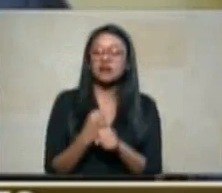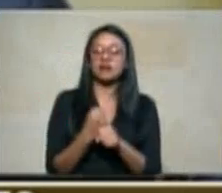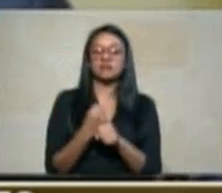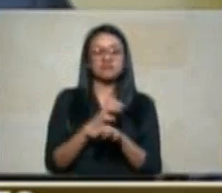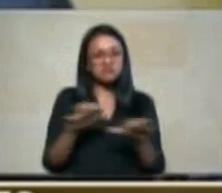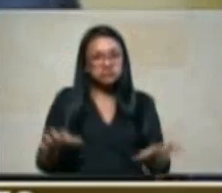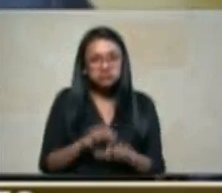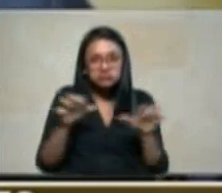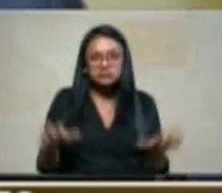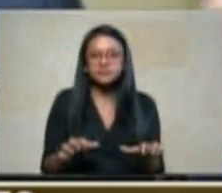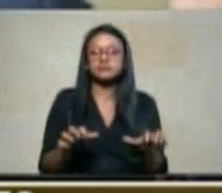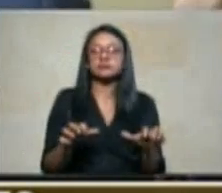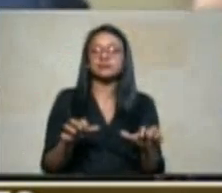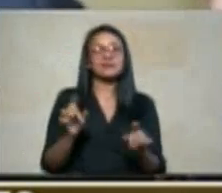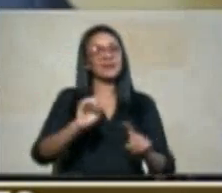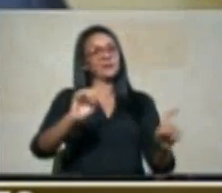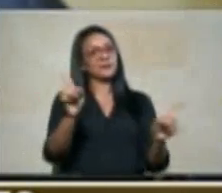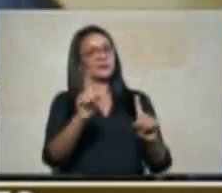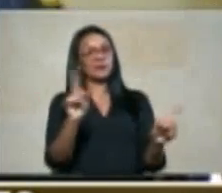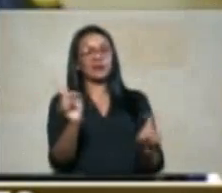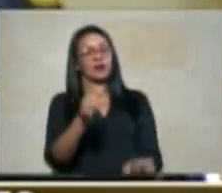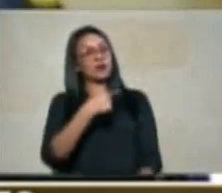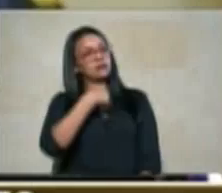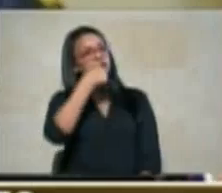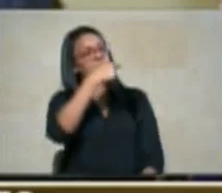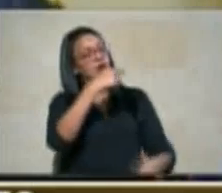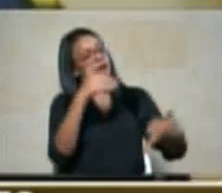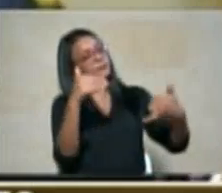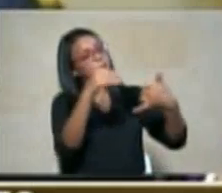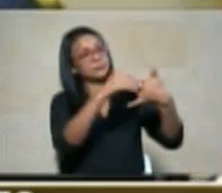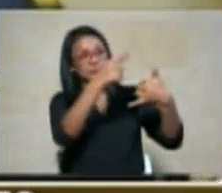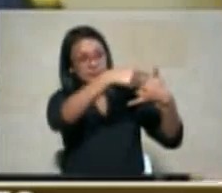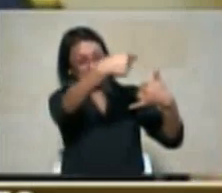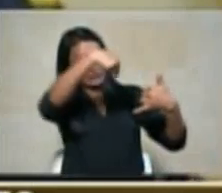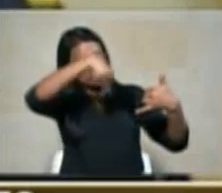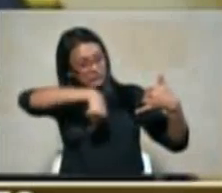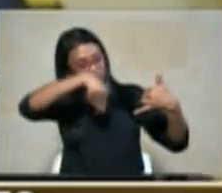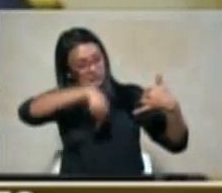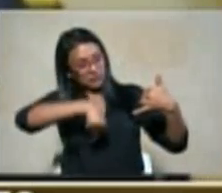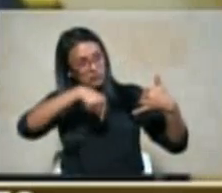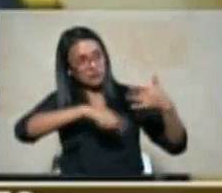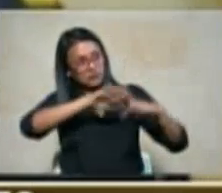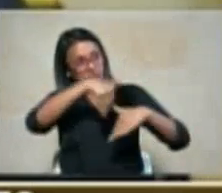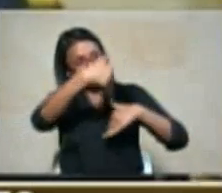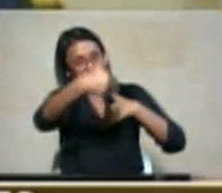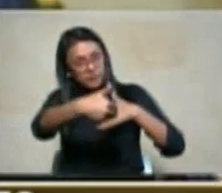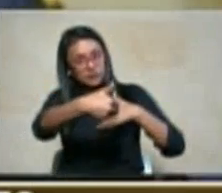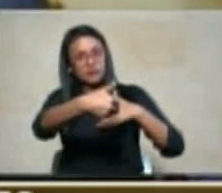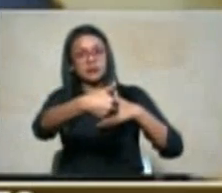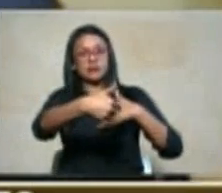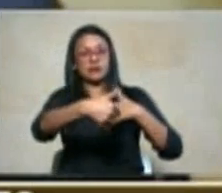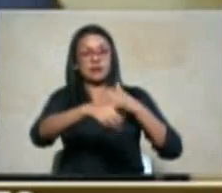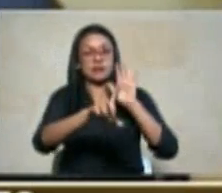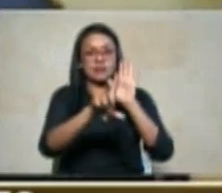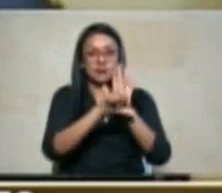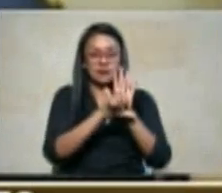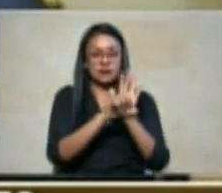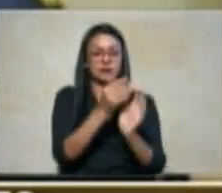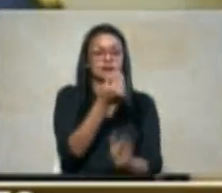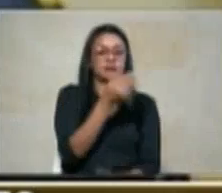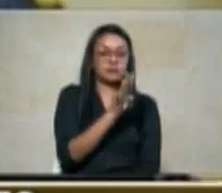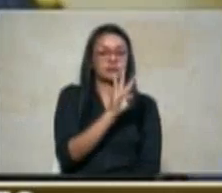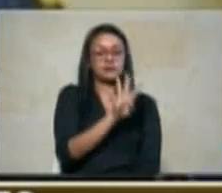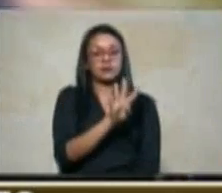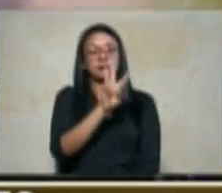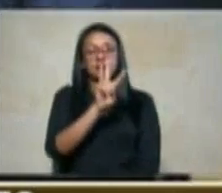aquí que después de la ley 1448, Colombia partió la historia antes y